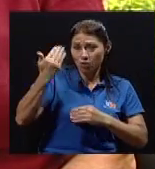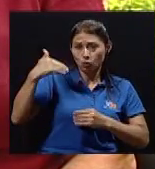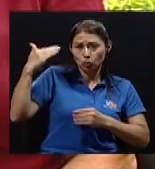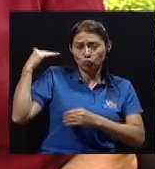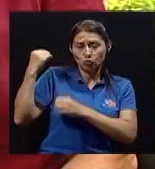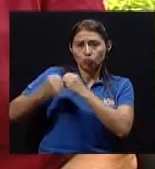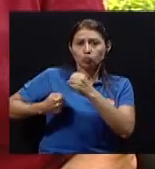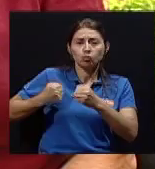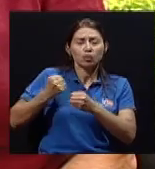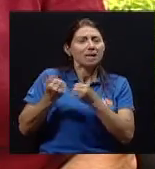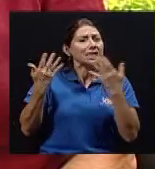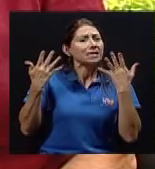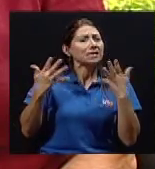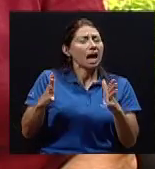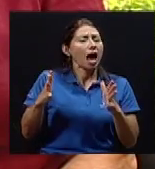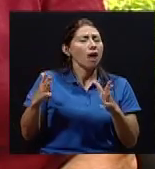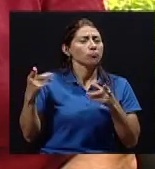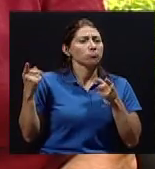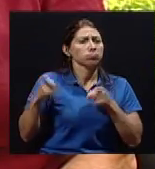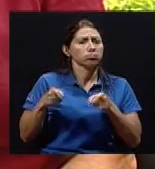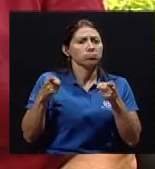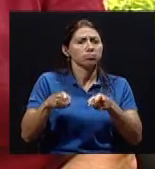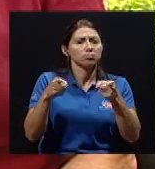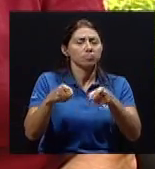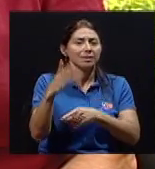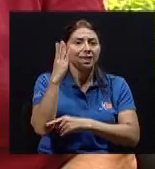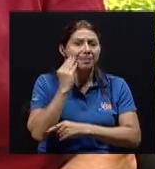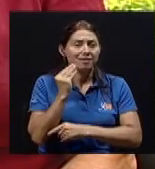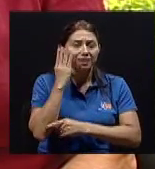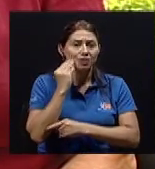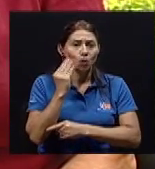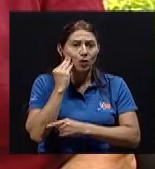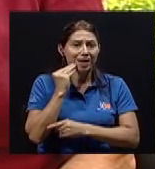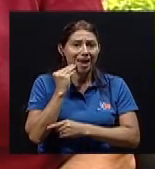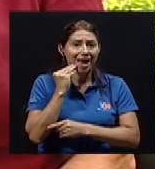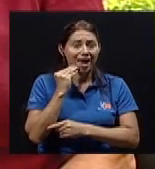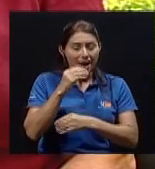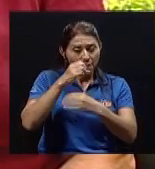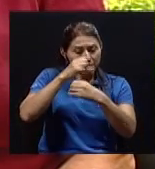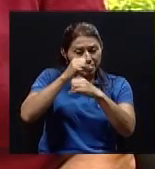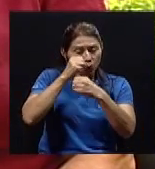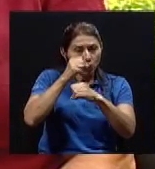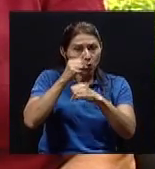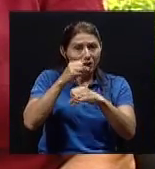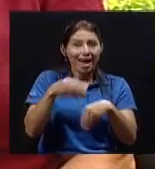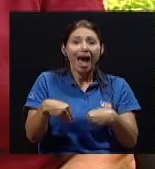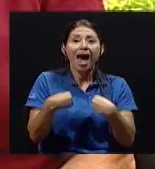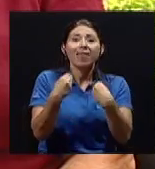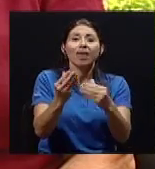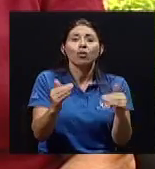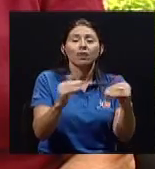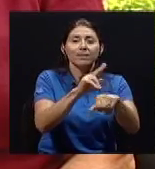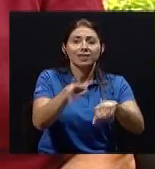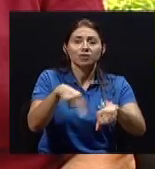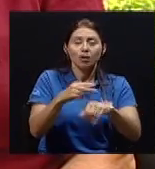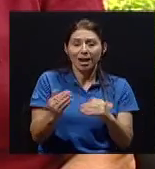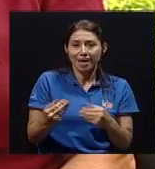una trayectoria donde el aporte de la microbiología al país y a nivel internacional